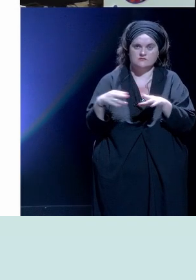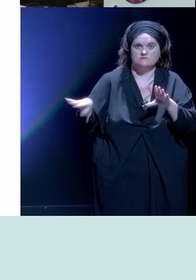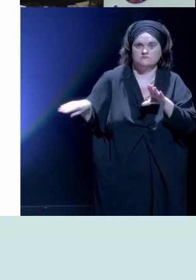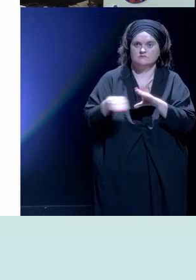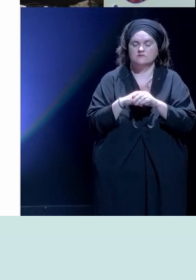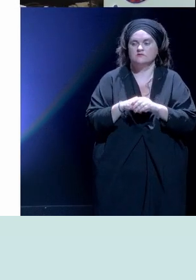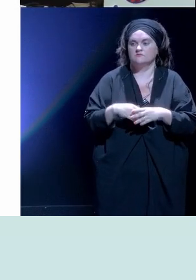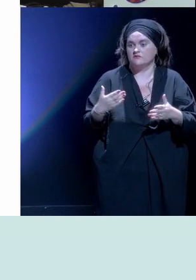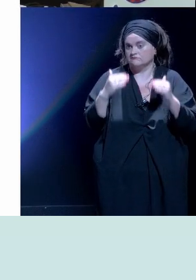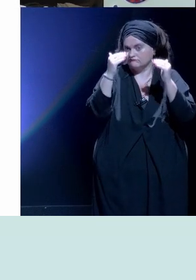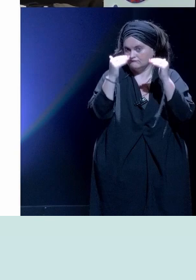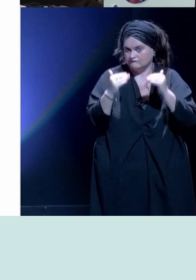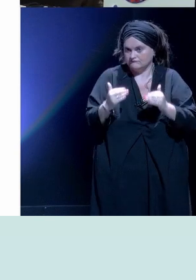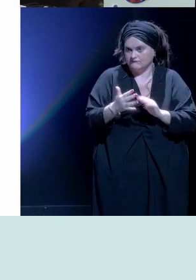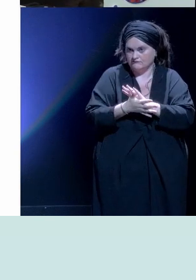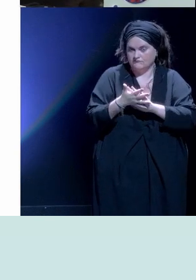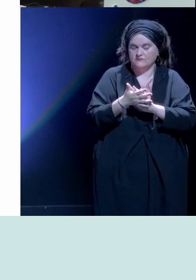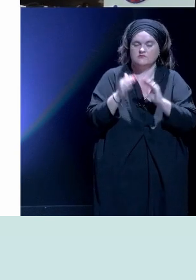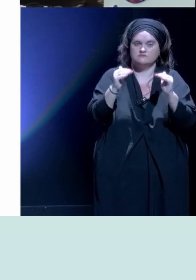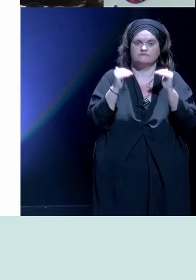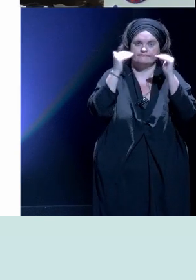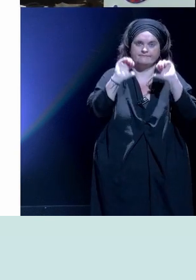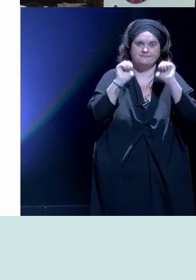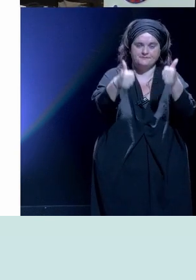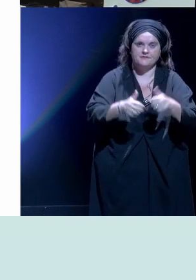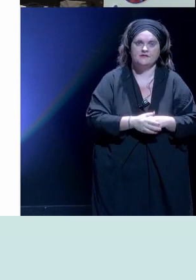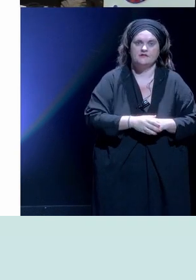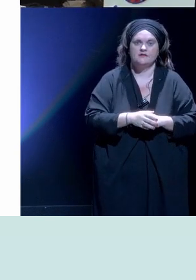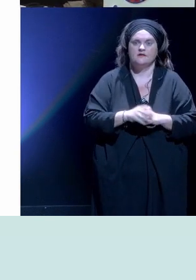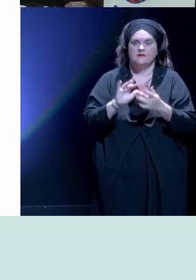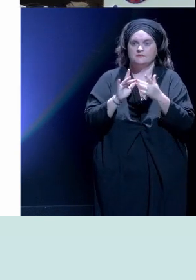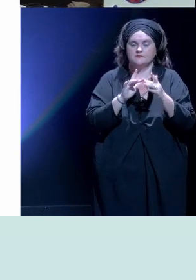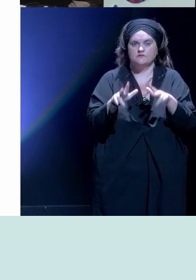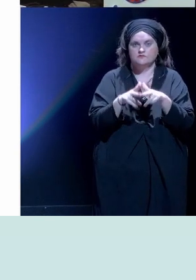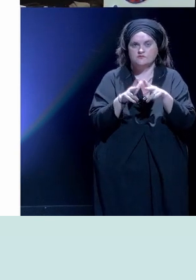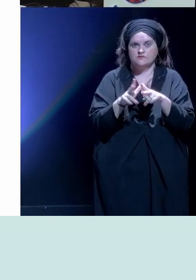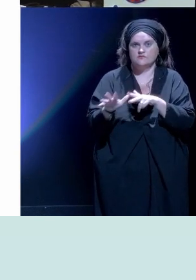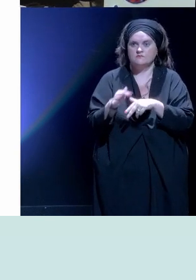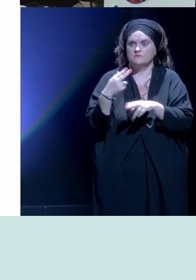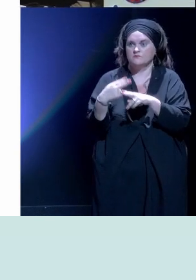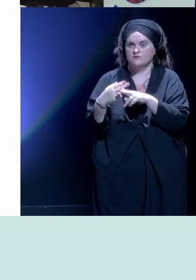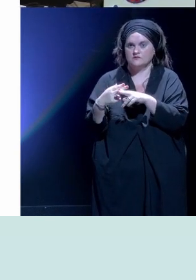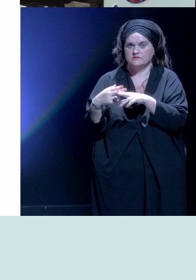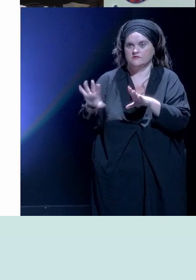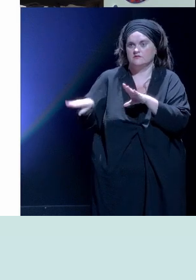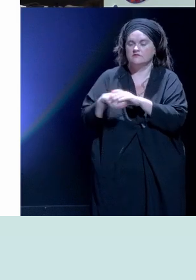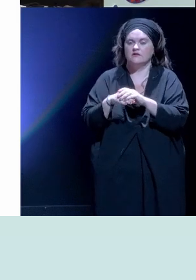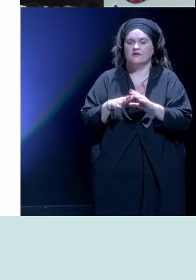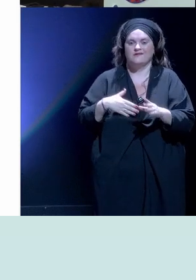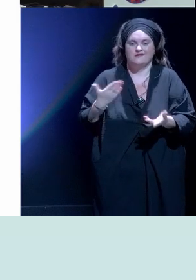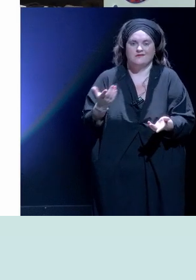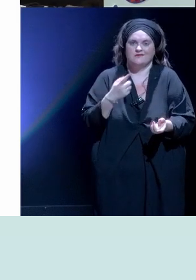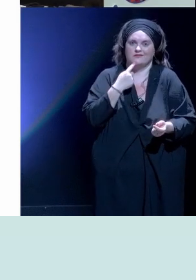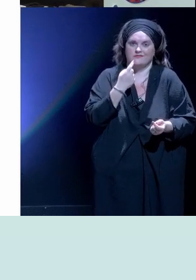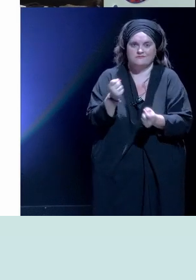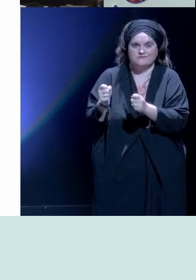tanto, vamos a pasar al punto número uno, los vínculos sociales en las políticas de inclusión. Quisiera subrayar que a